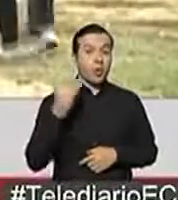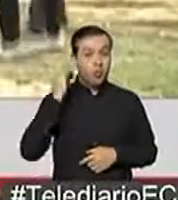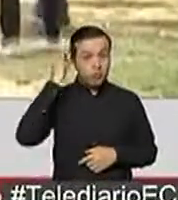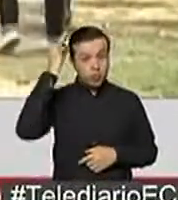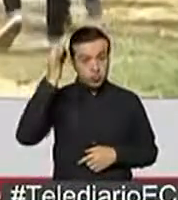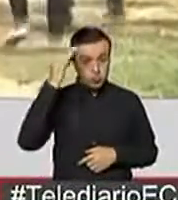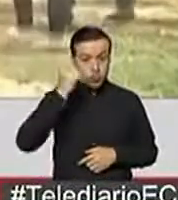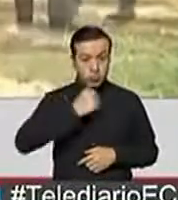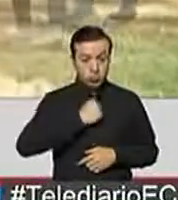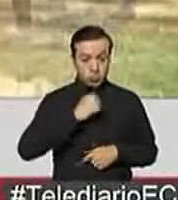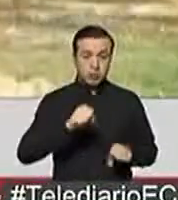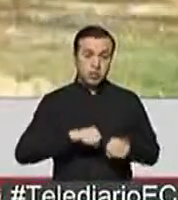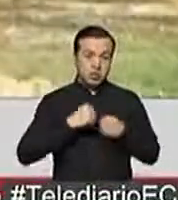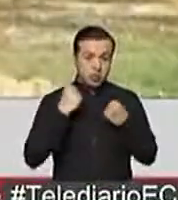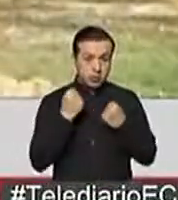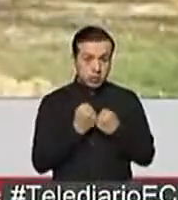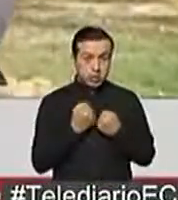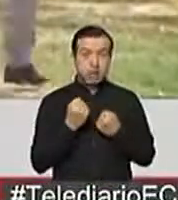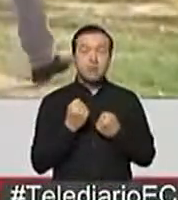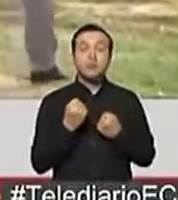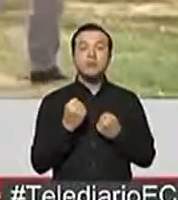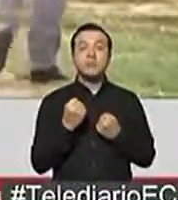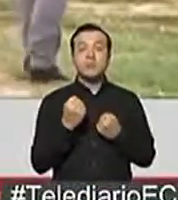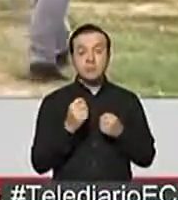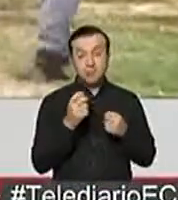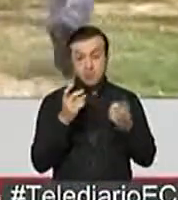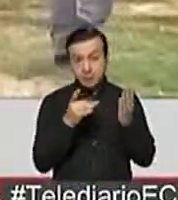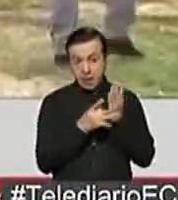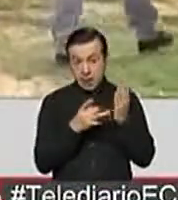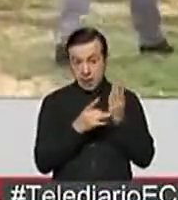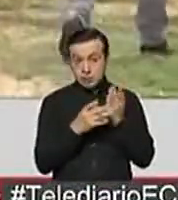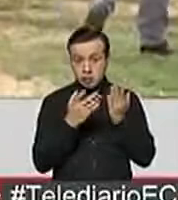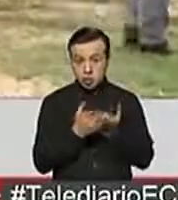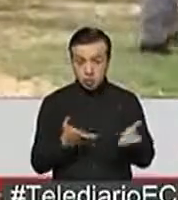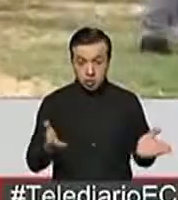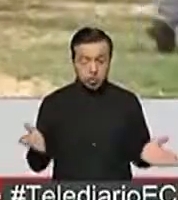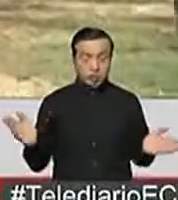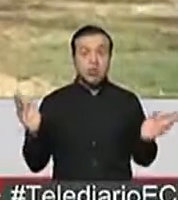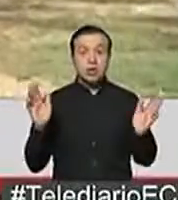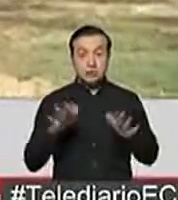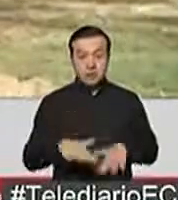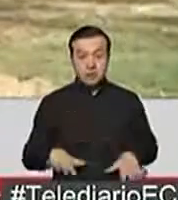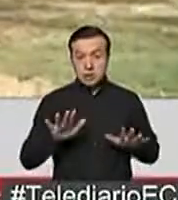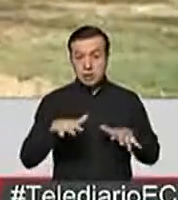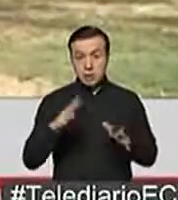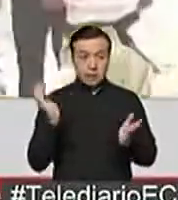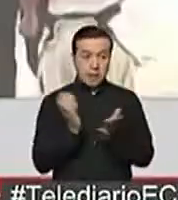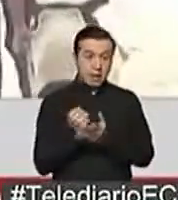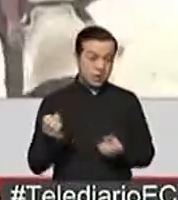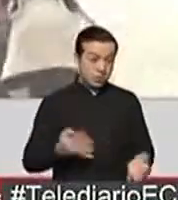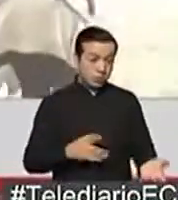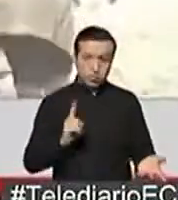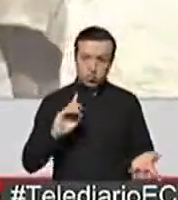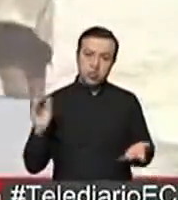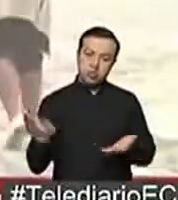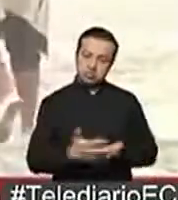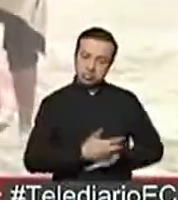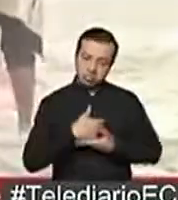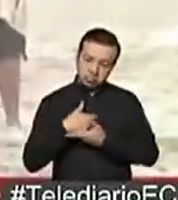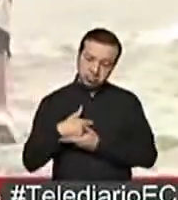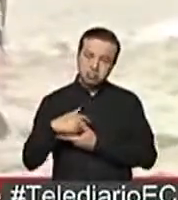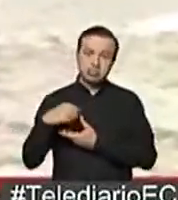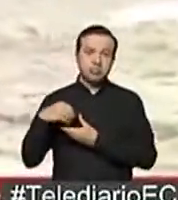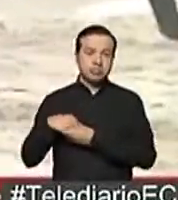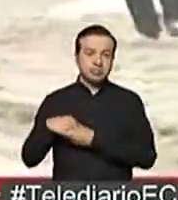de nuestra sociedad. Tratemos de que los plásticos que utilizamos aquí en la playa llevarnos. Mariuxi Buenaño,